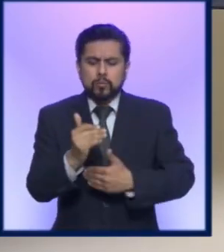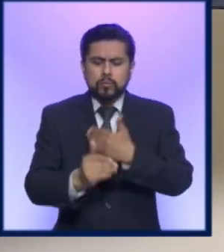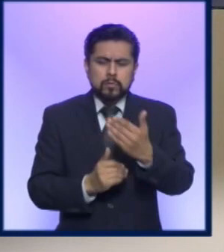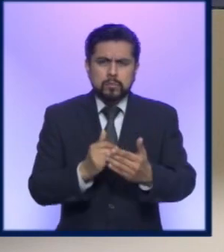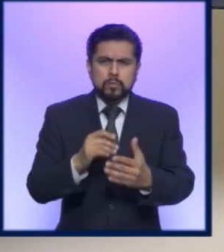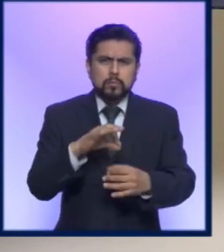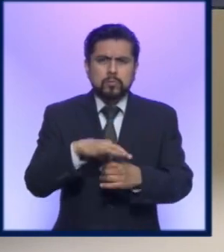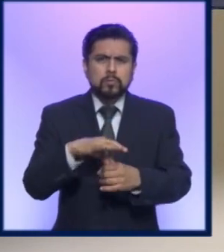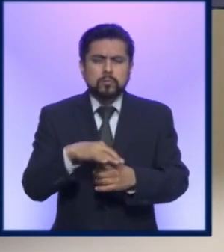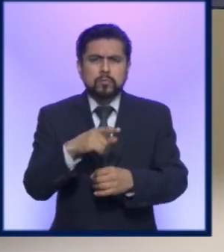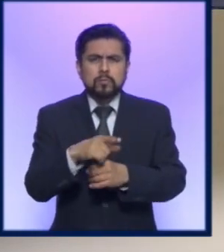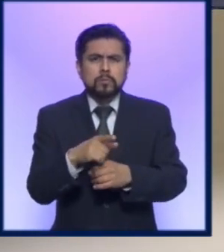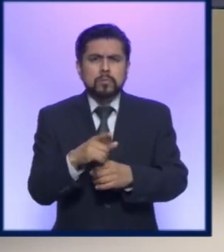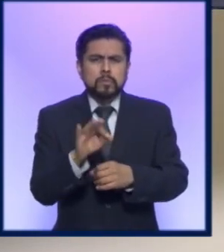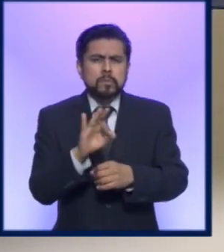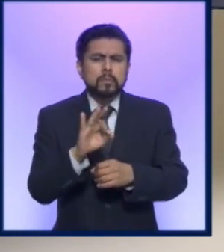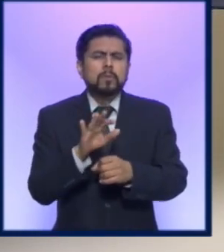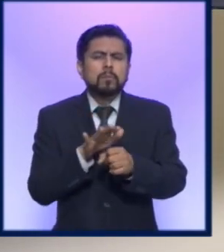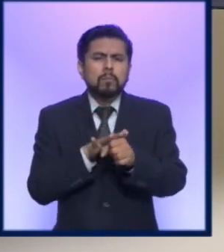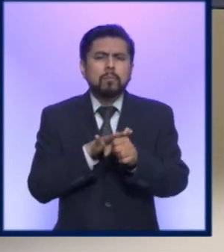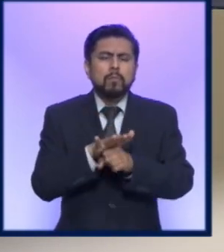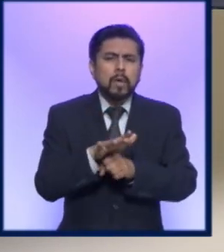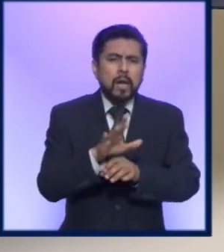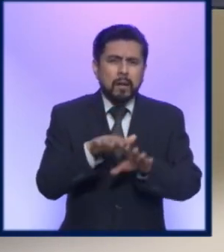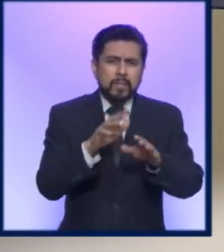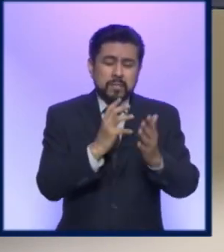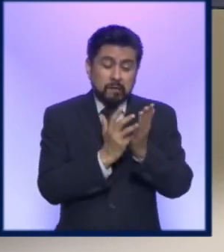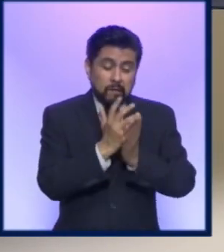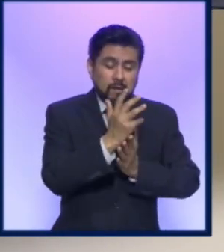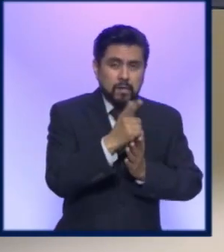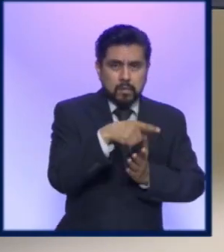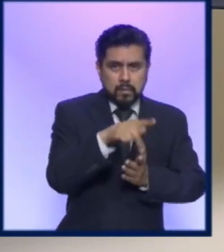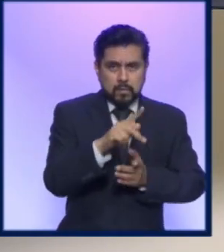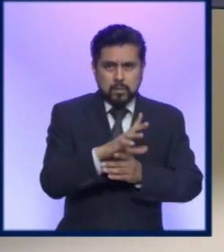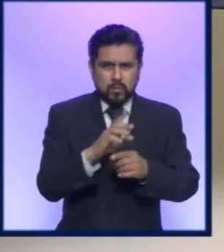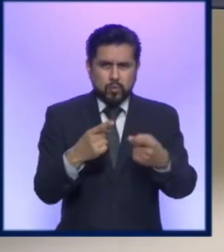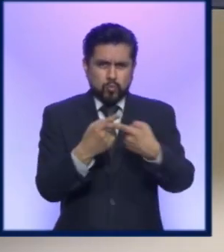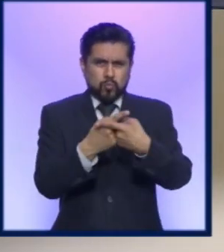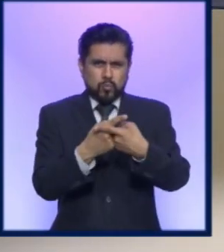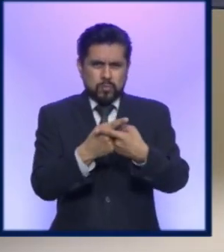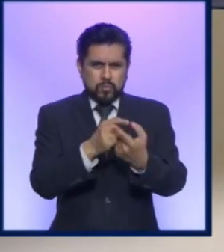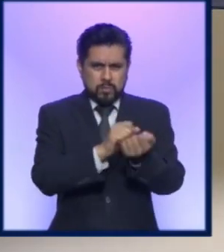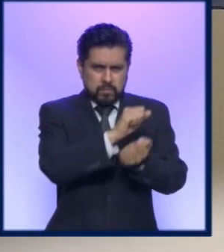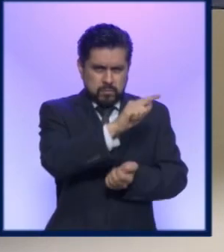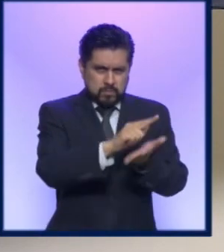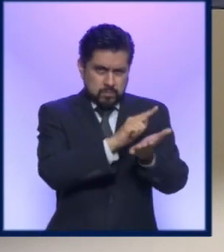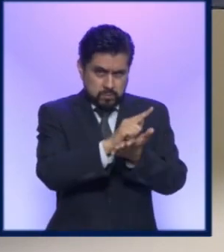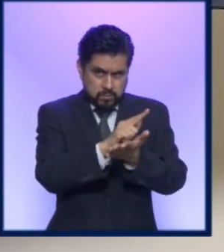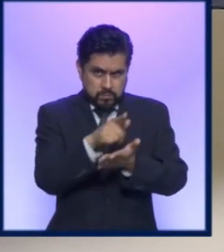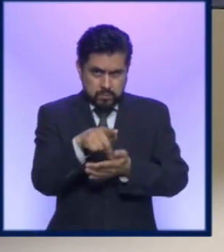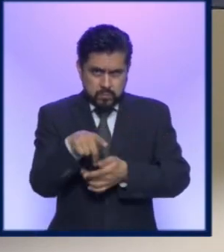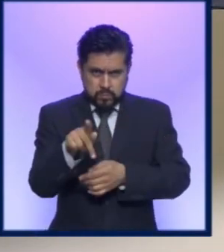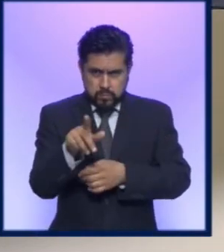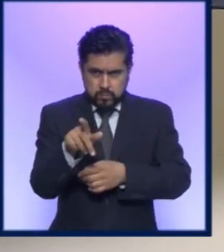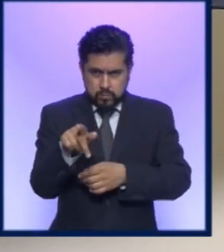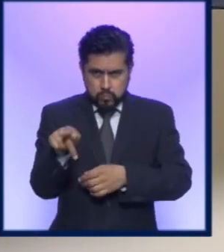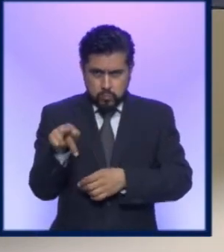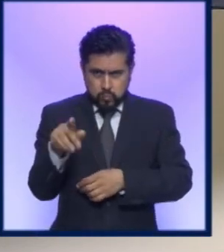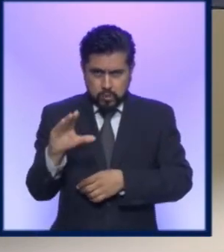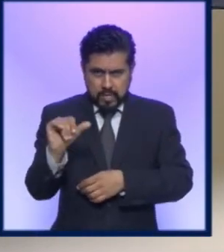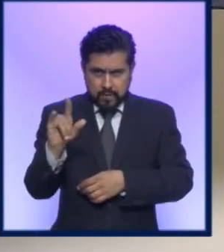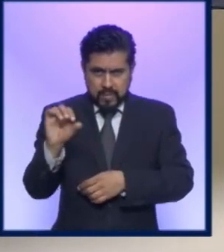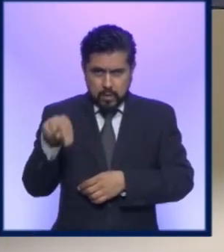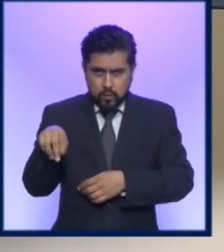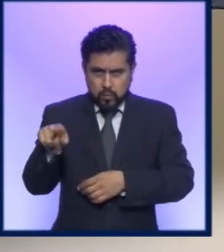subsecuentes es podríamos decirlo excesiva y por lo tanto contraria a la Constitución estimado Carmelo pero